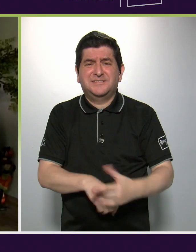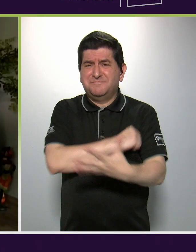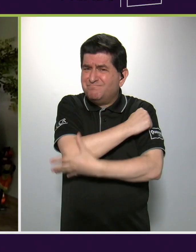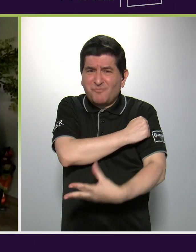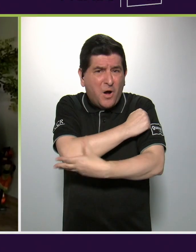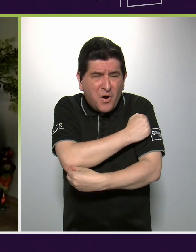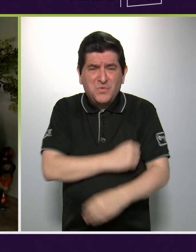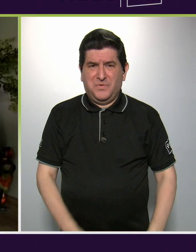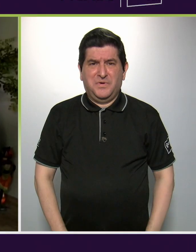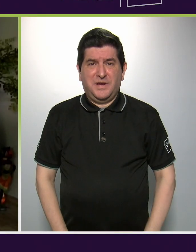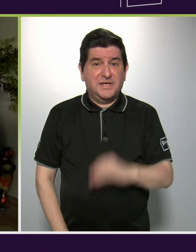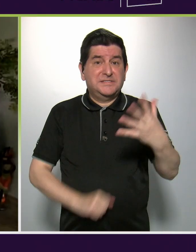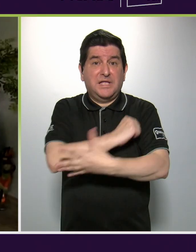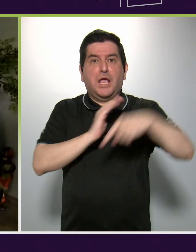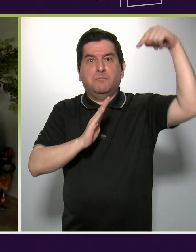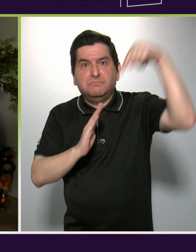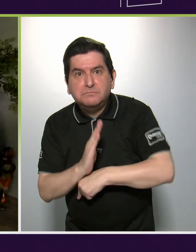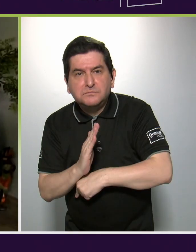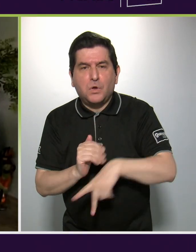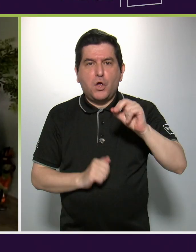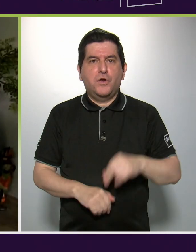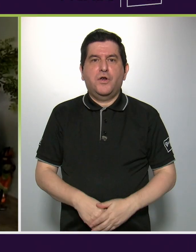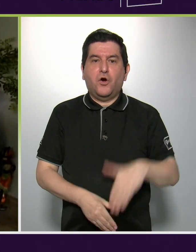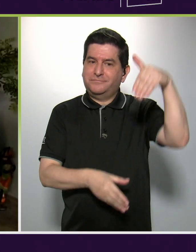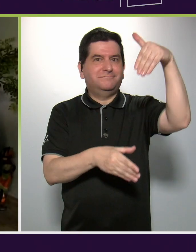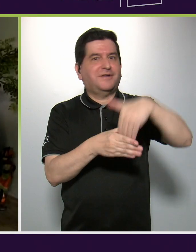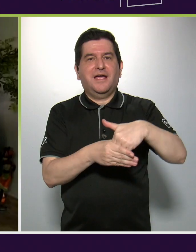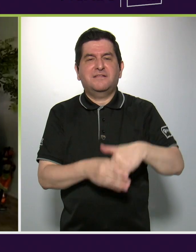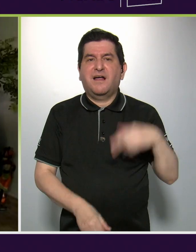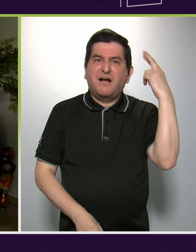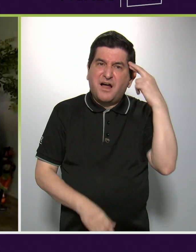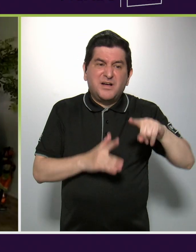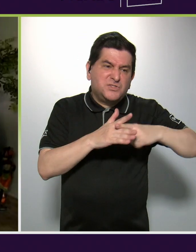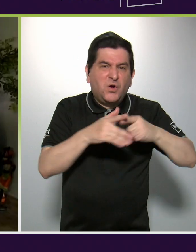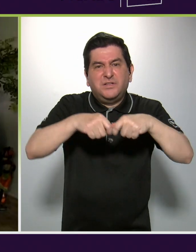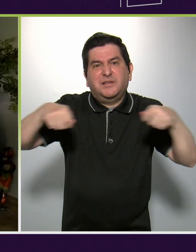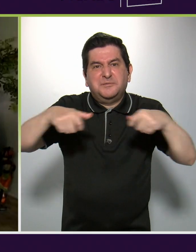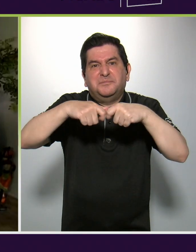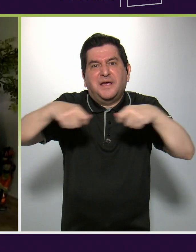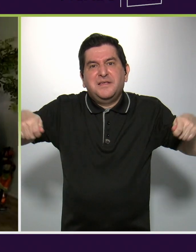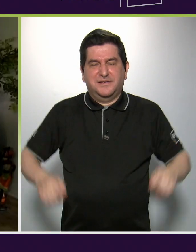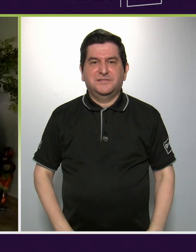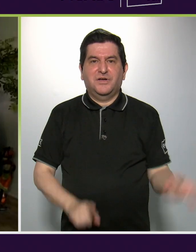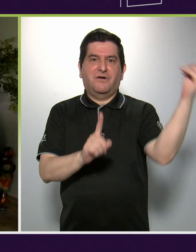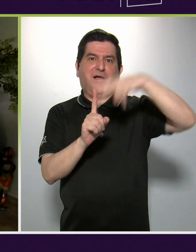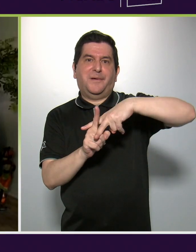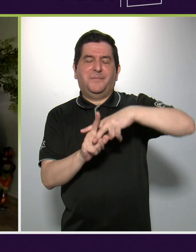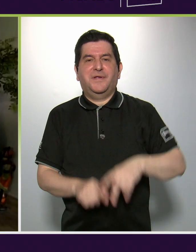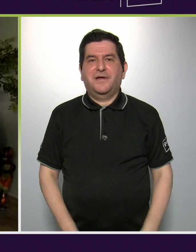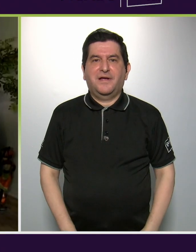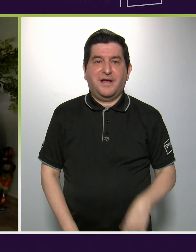por ajustes de medición que aplica el SINIRUE, el IMAS y la interinstitucionalidad en general.